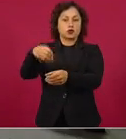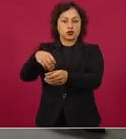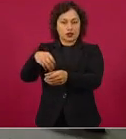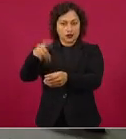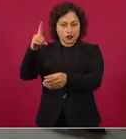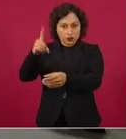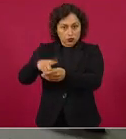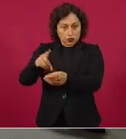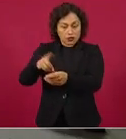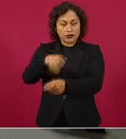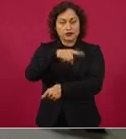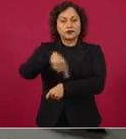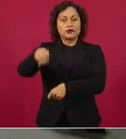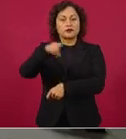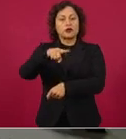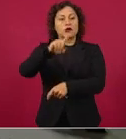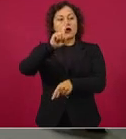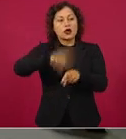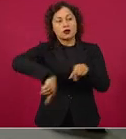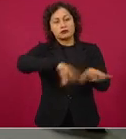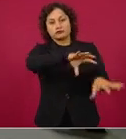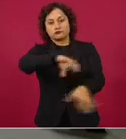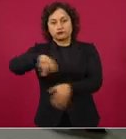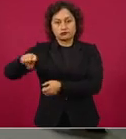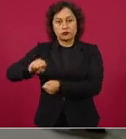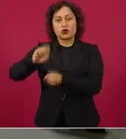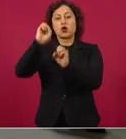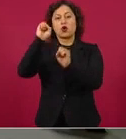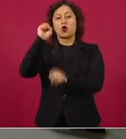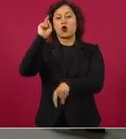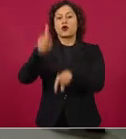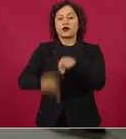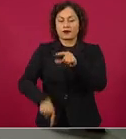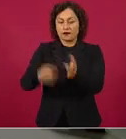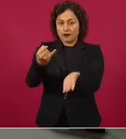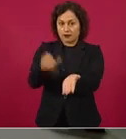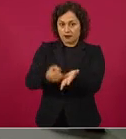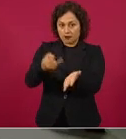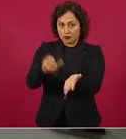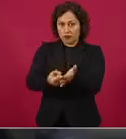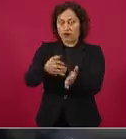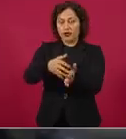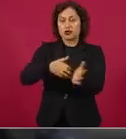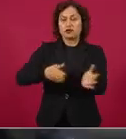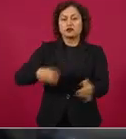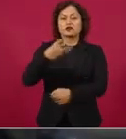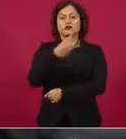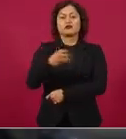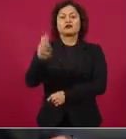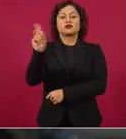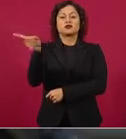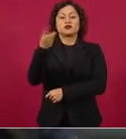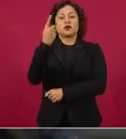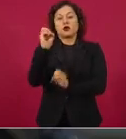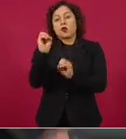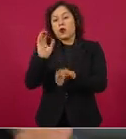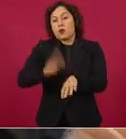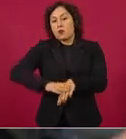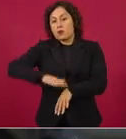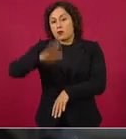les son confiscados o les son tasados con aranceles muy altos, 300 dólares o más, a